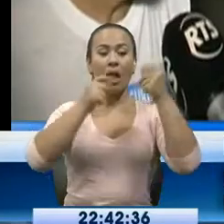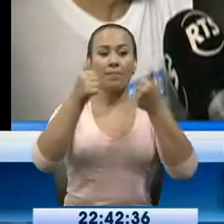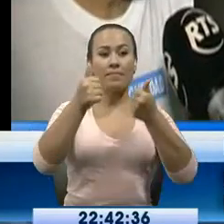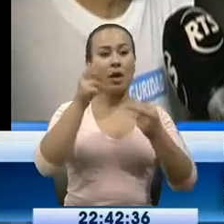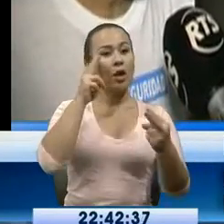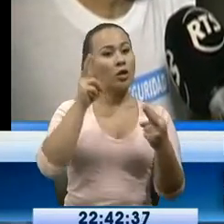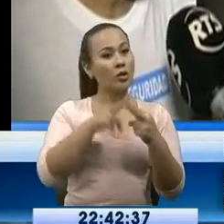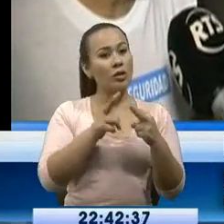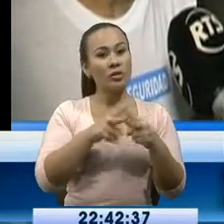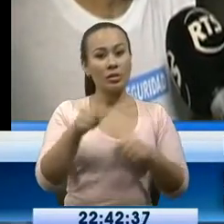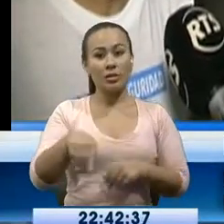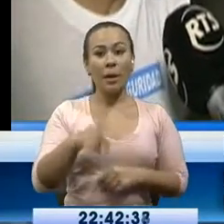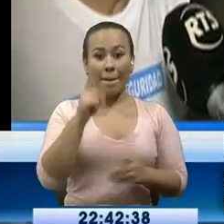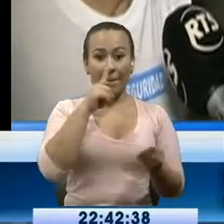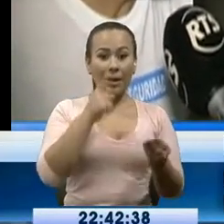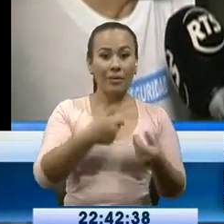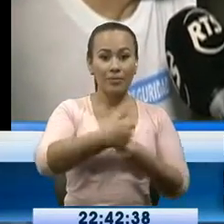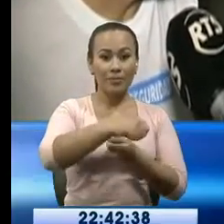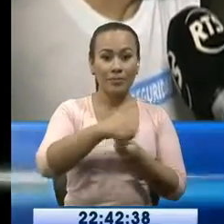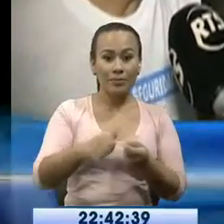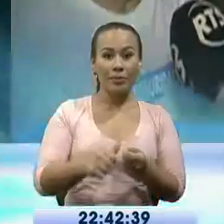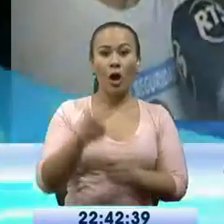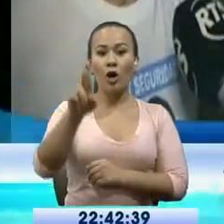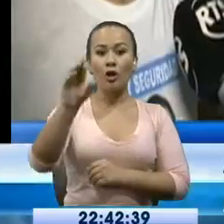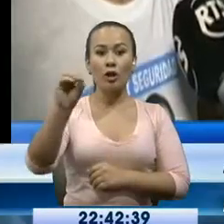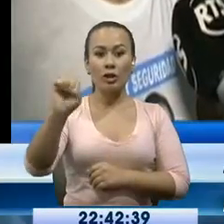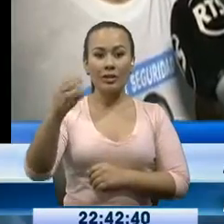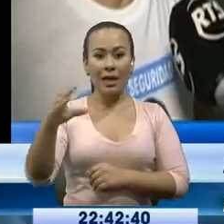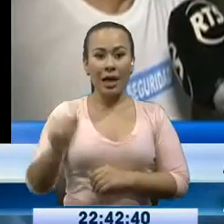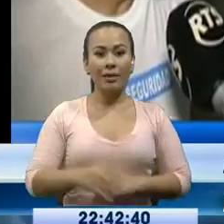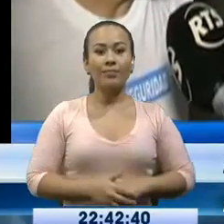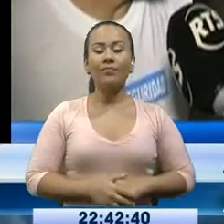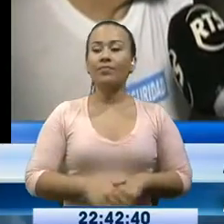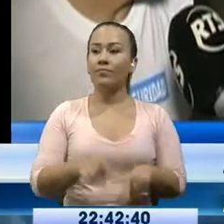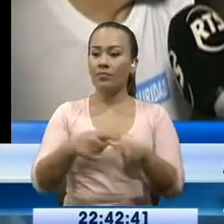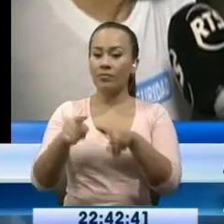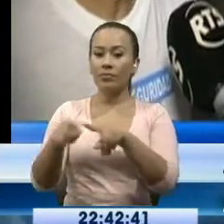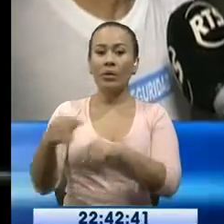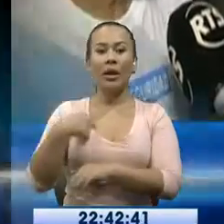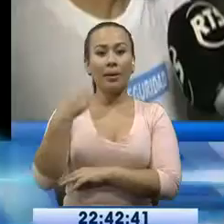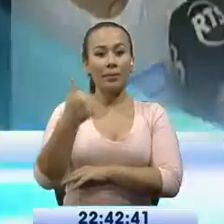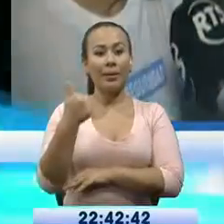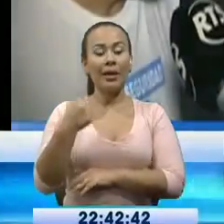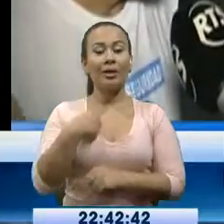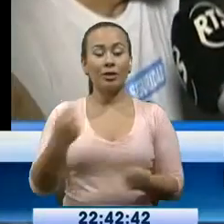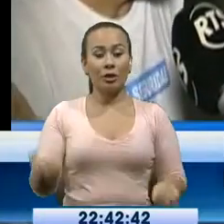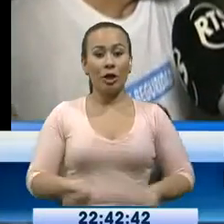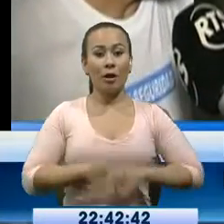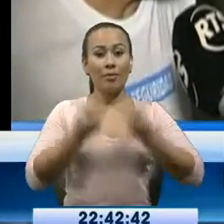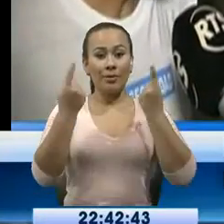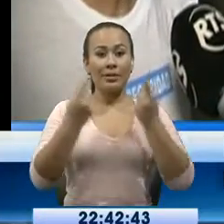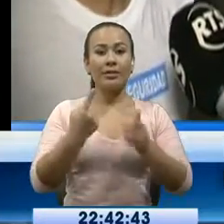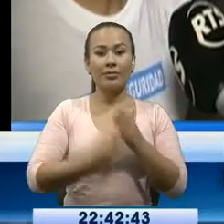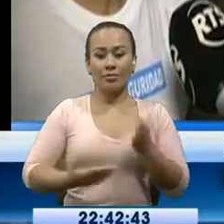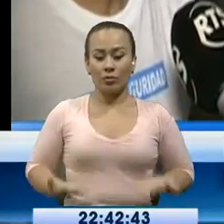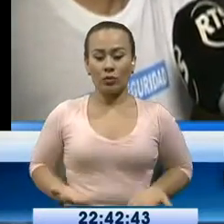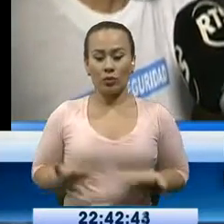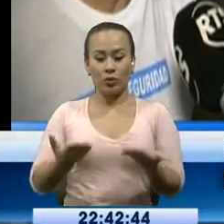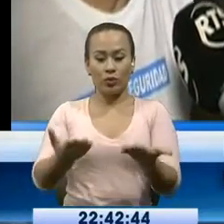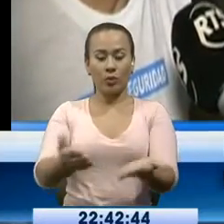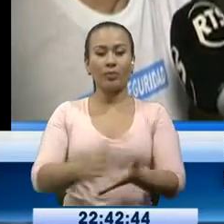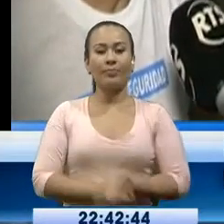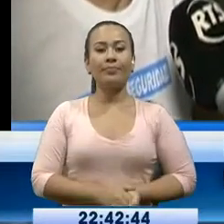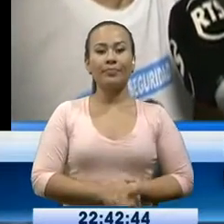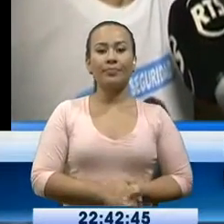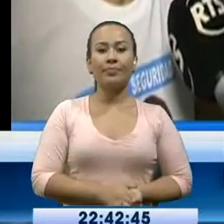concepto de las roscas de aquí de Río Chico. Y artesanalmente también se llevan esa sorpresa de que es algo hecho en horno de leña, en